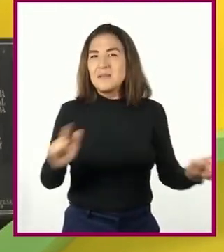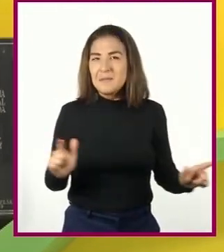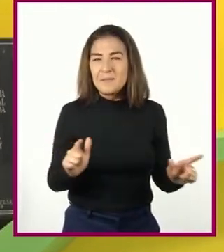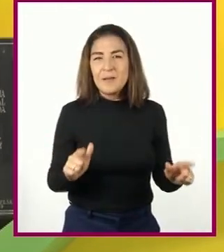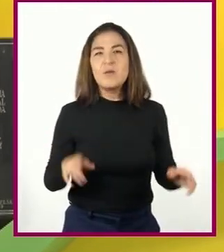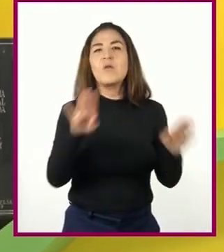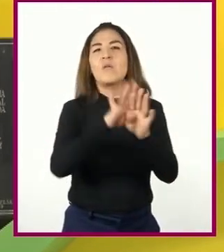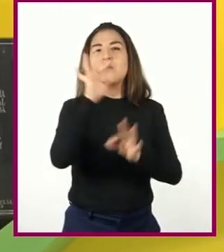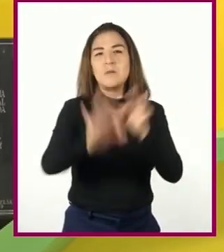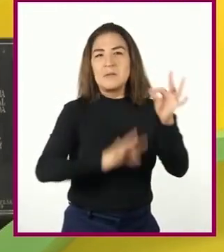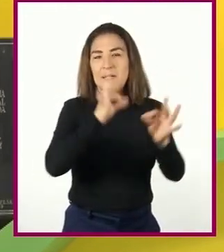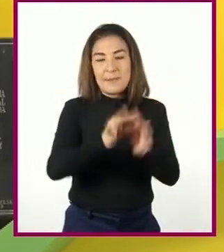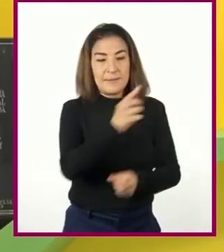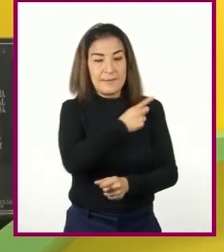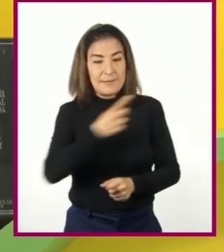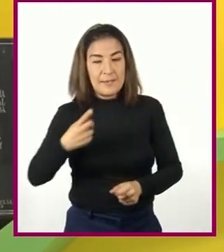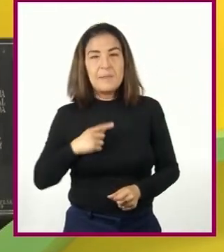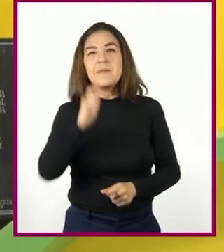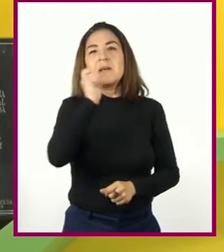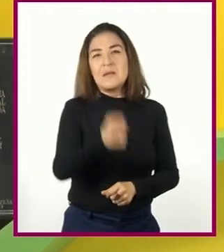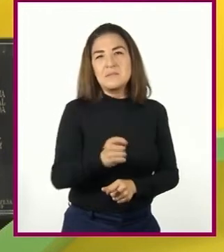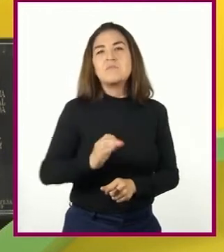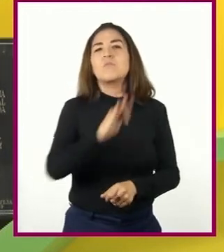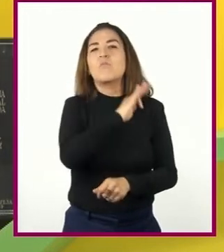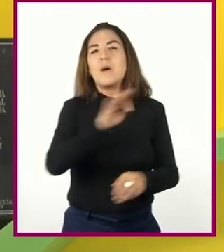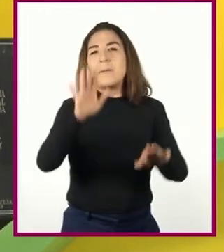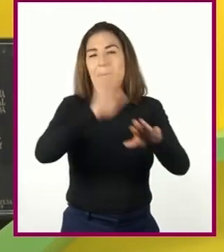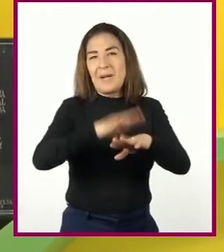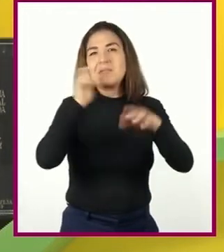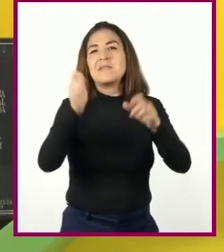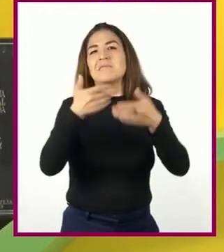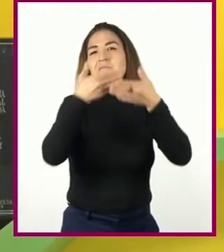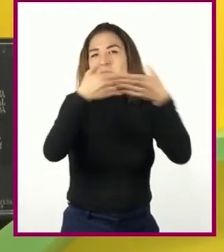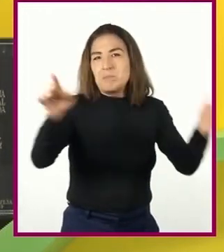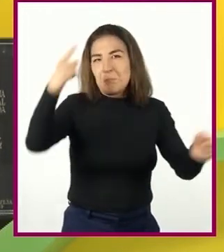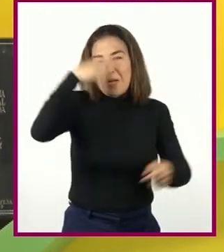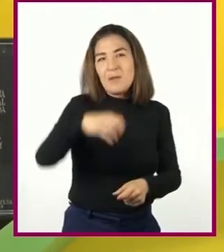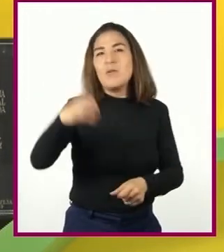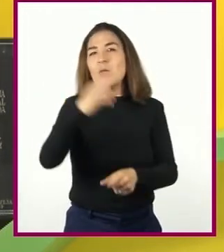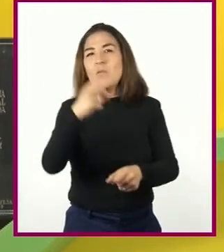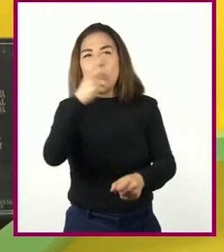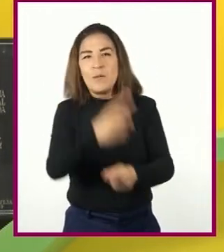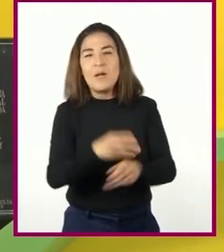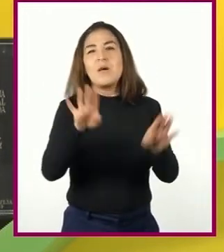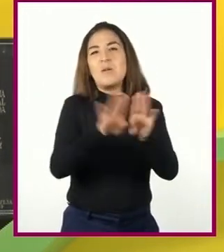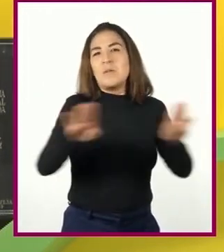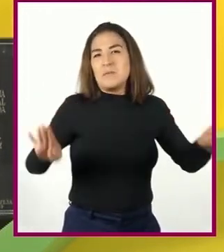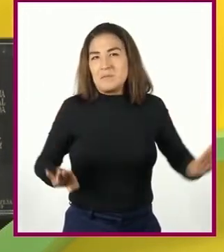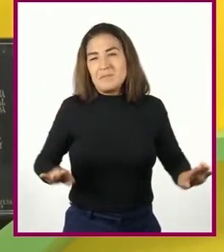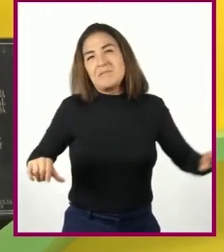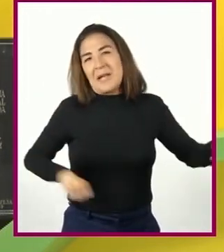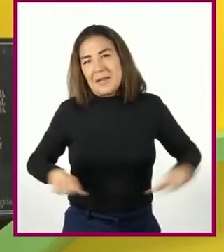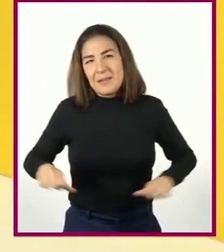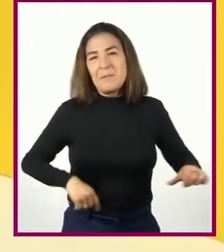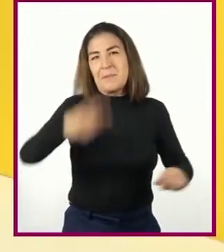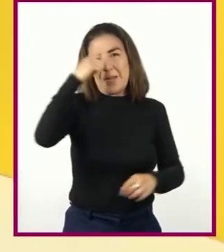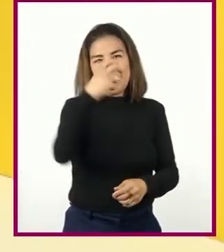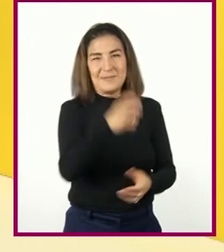el cumplimiento de los deberes nos permite ampliar nuestras posibilidades de acción y disfrute de este derecho.